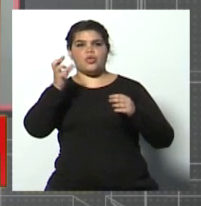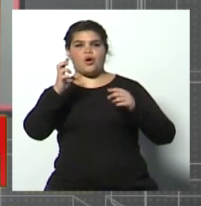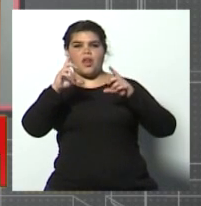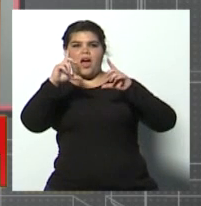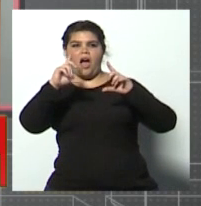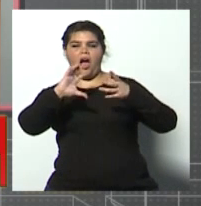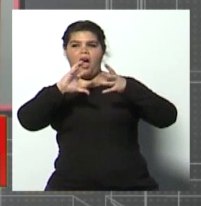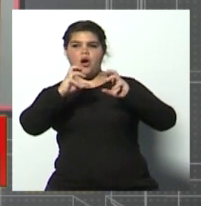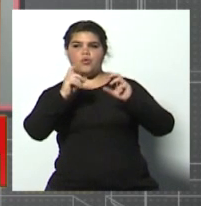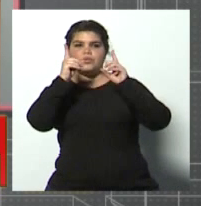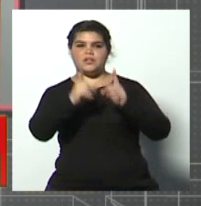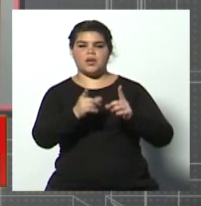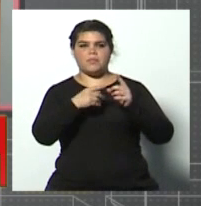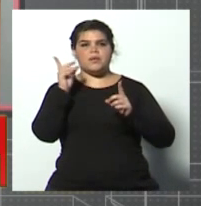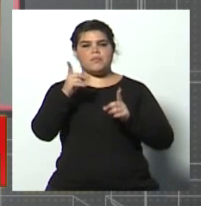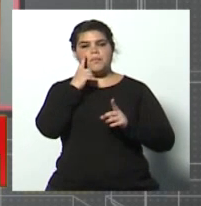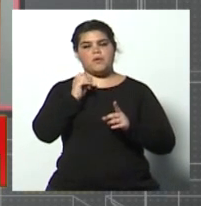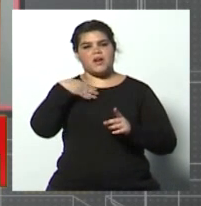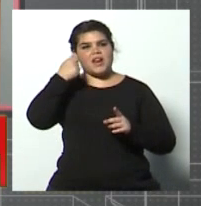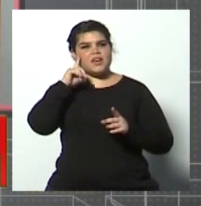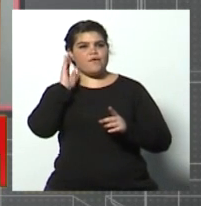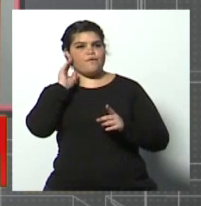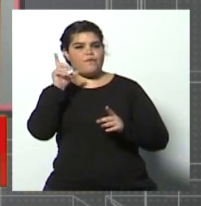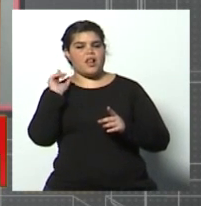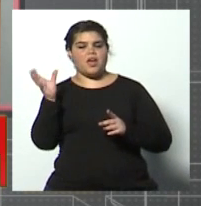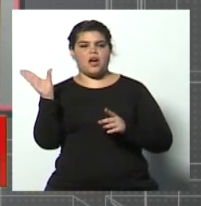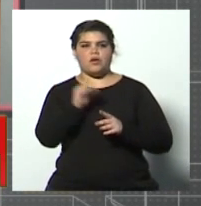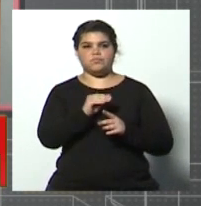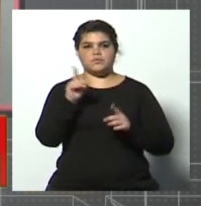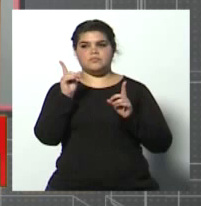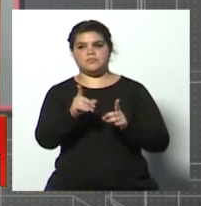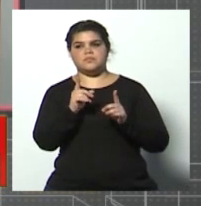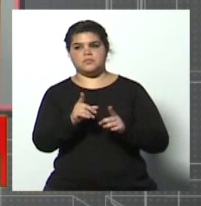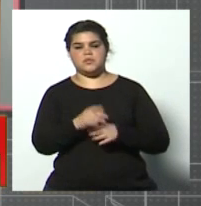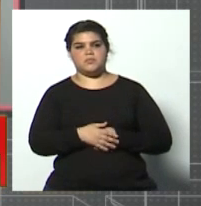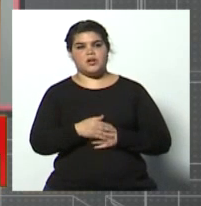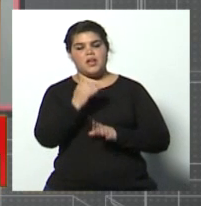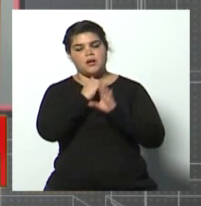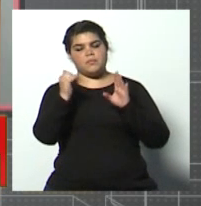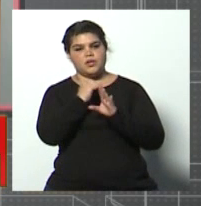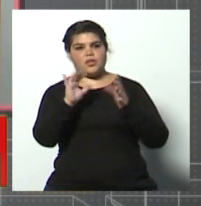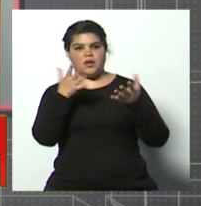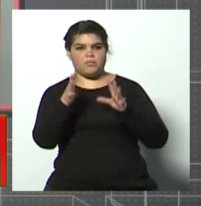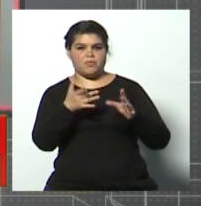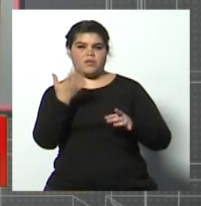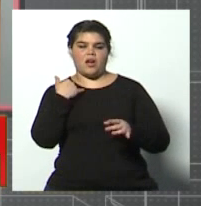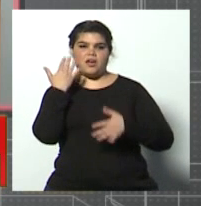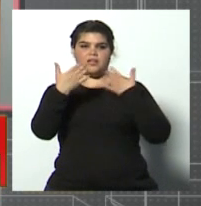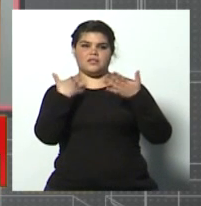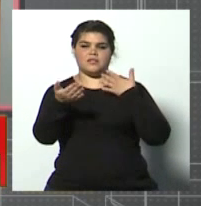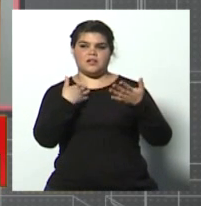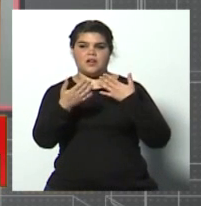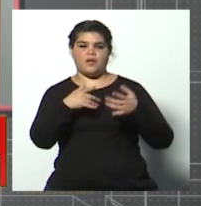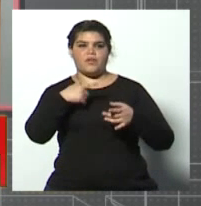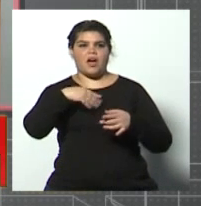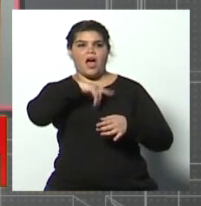¿sí? También tomaba los dichos de Aníbal Fernández, quien blanqueó este ajuste circunstancial. Uh-huh. Y en horas del mediodía, como recién le comentaba a Sergio, Diario